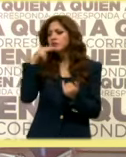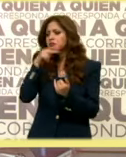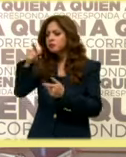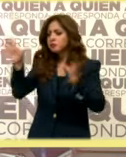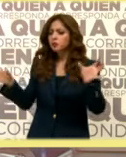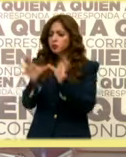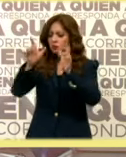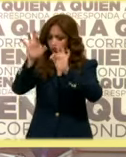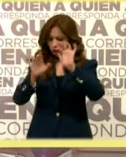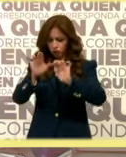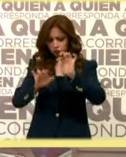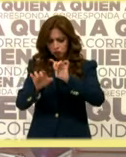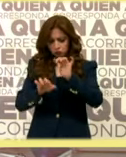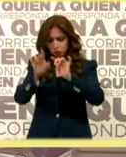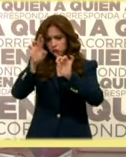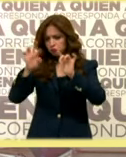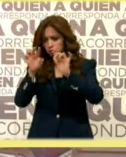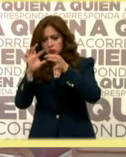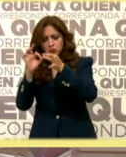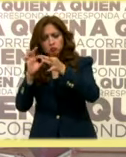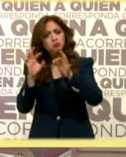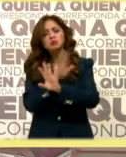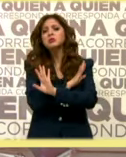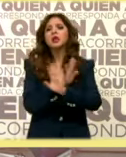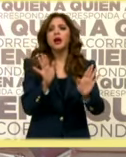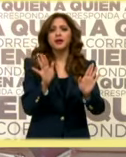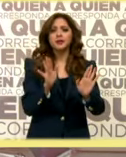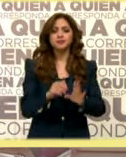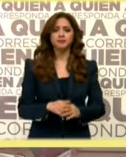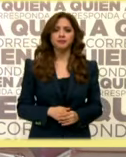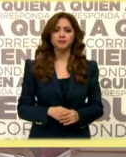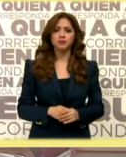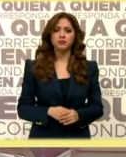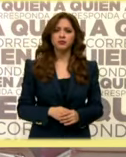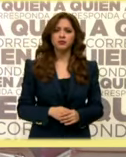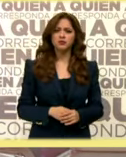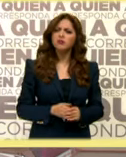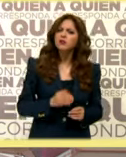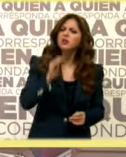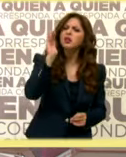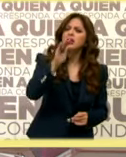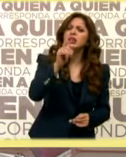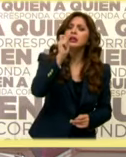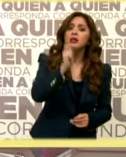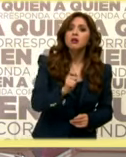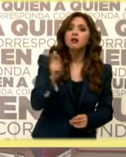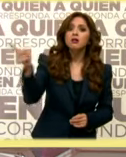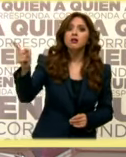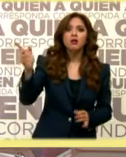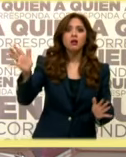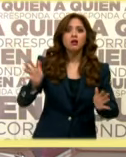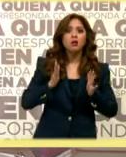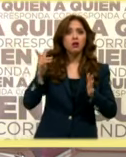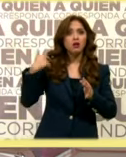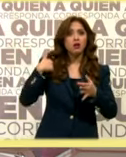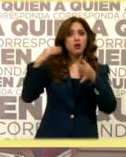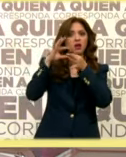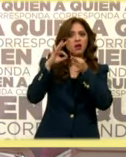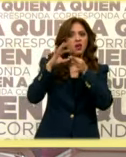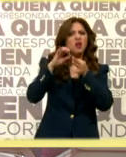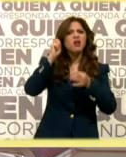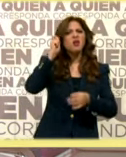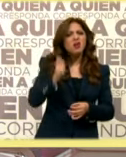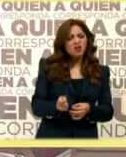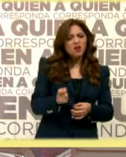y sigues en este momento las cuestiones. Oiga, hay algo de lo que me enteré del programa